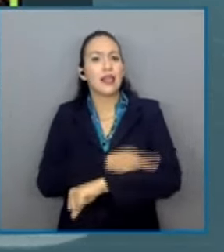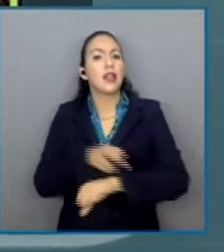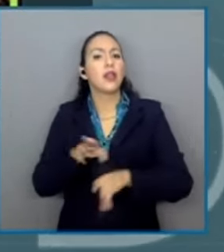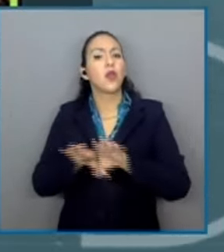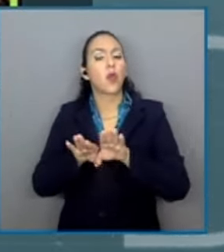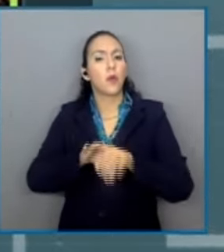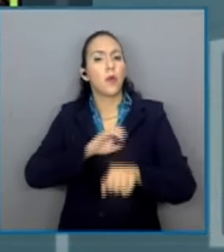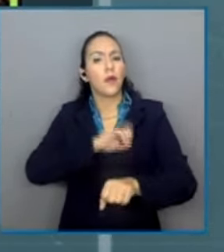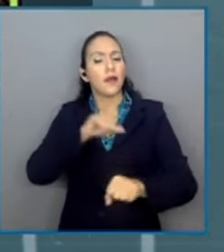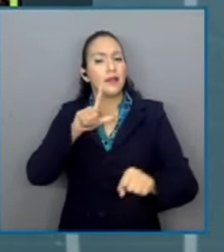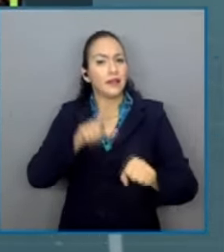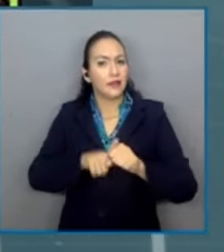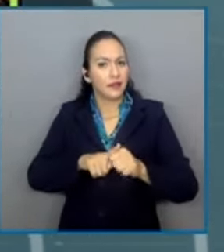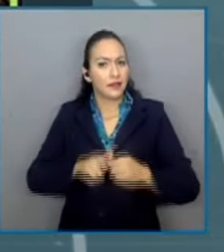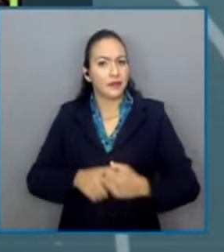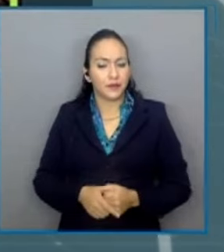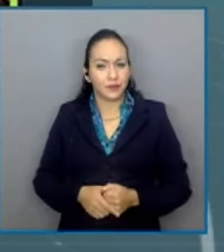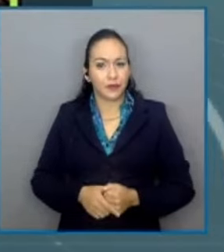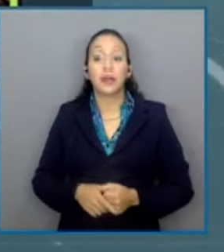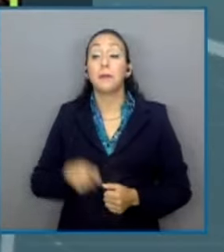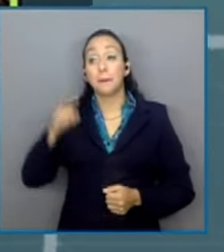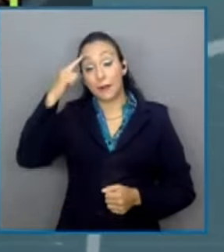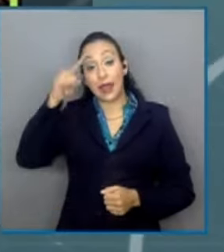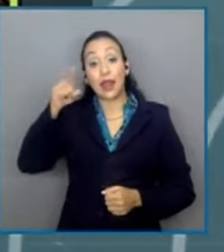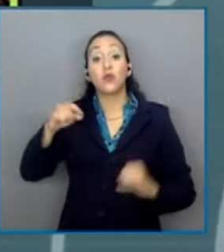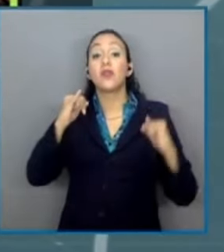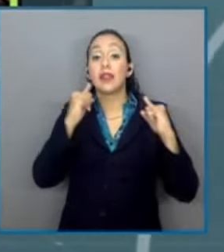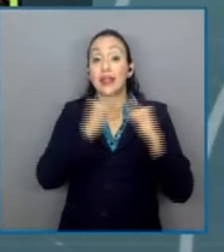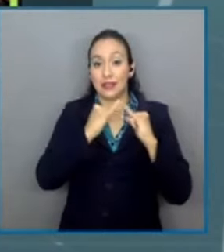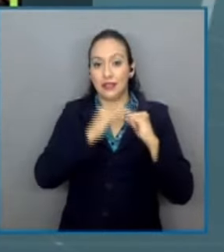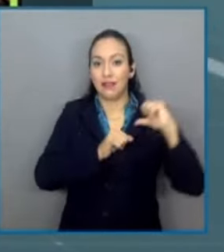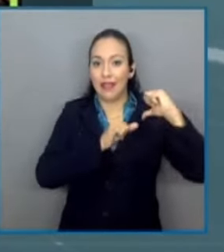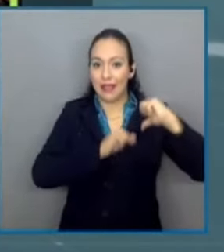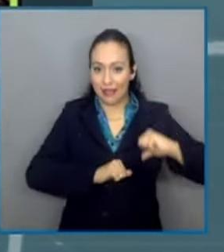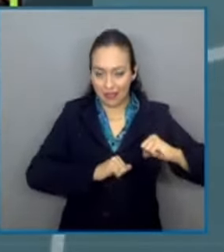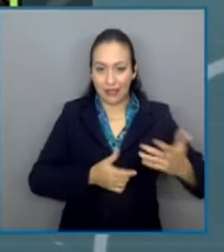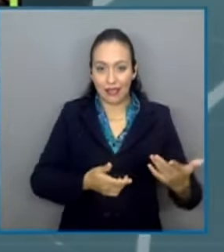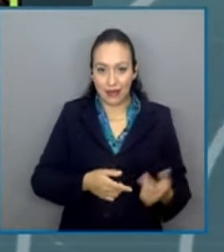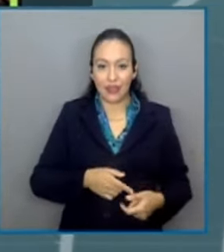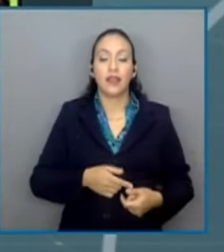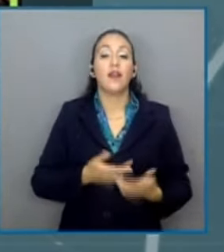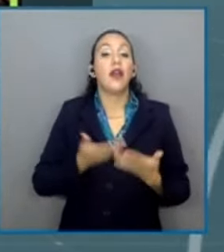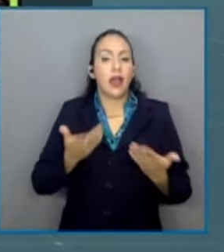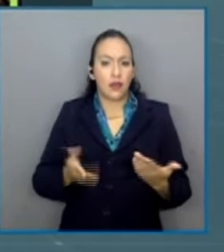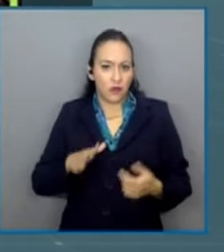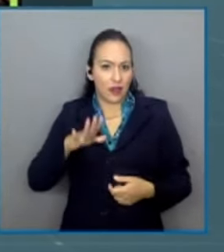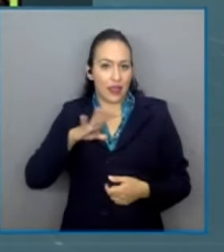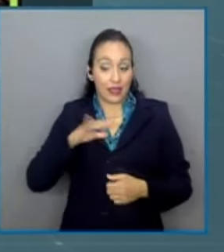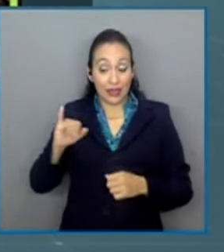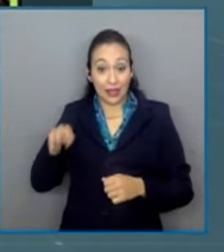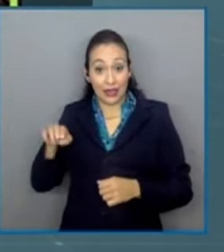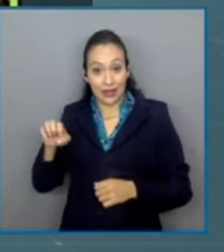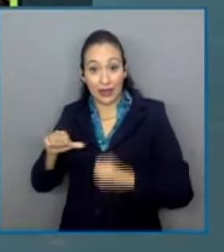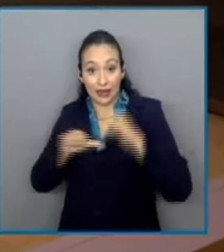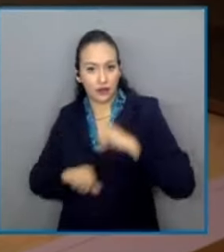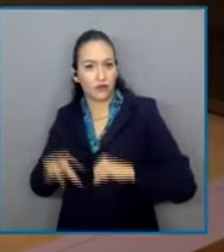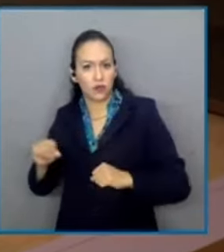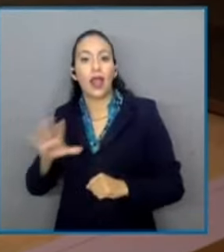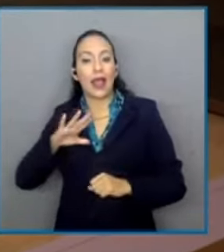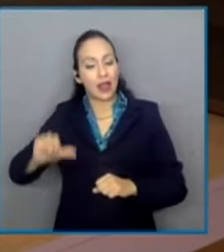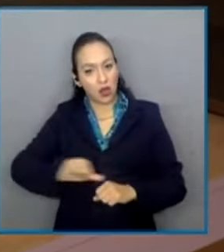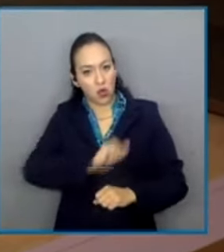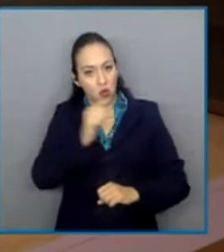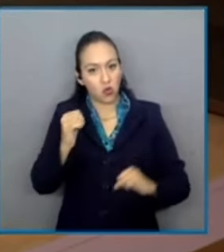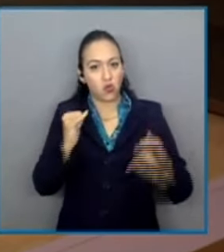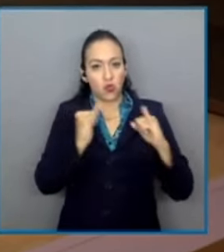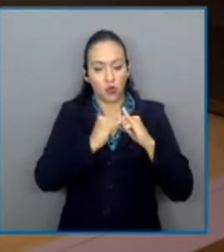cuya autoridad competente para sustanciarlo es el Instituto Estatal Electoral y para resolverlo el Tribunal Electoral de la entidad.